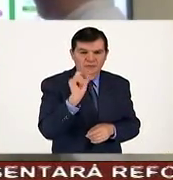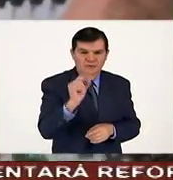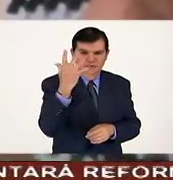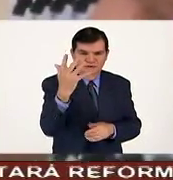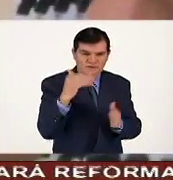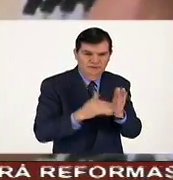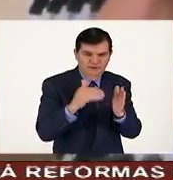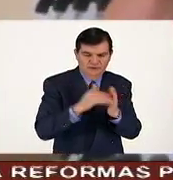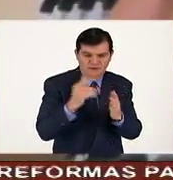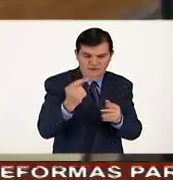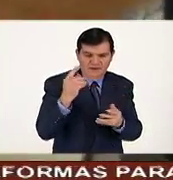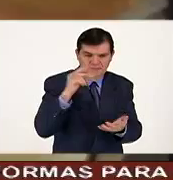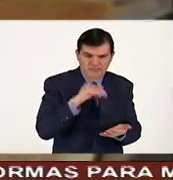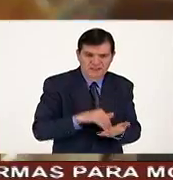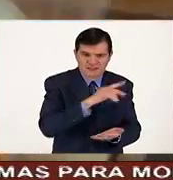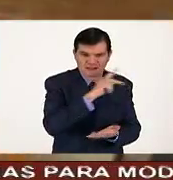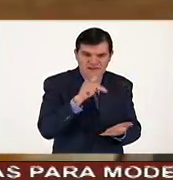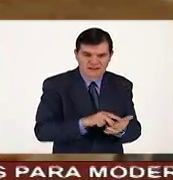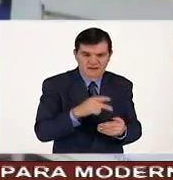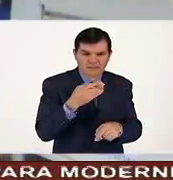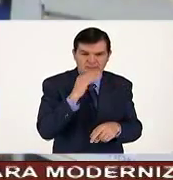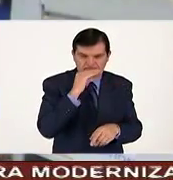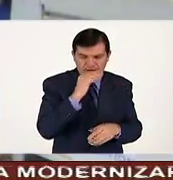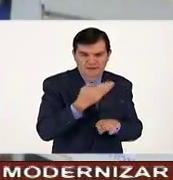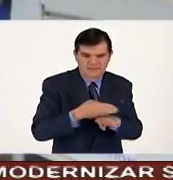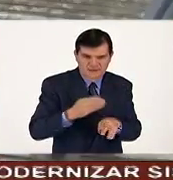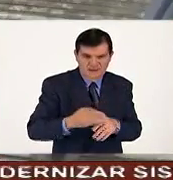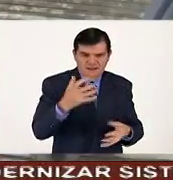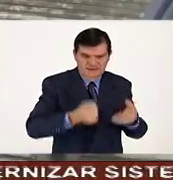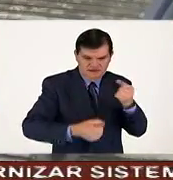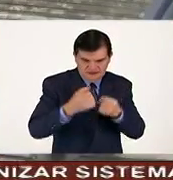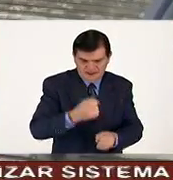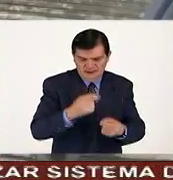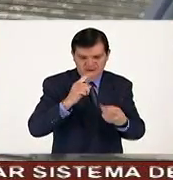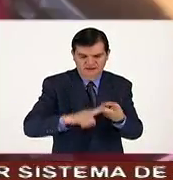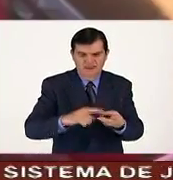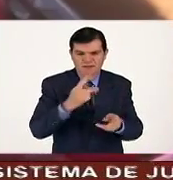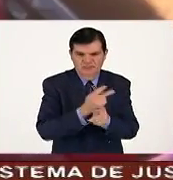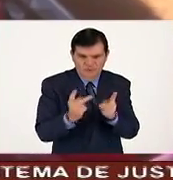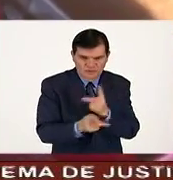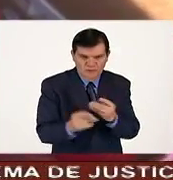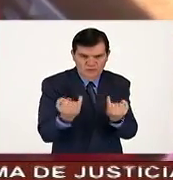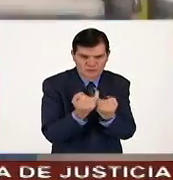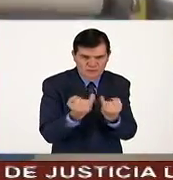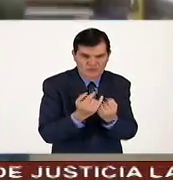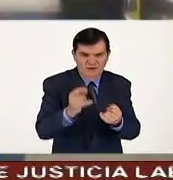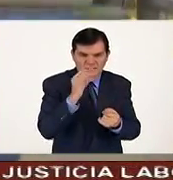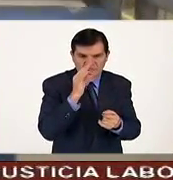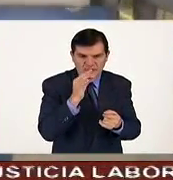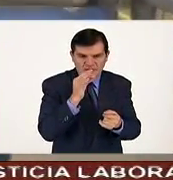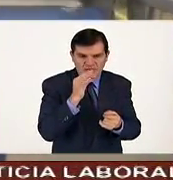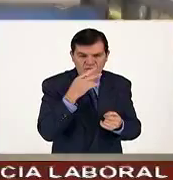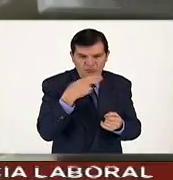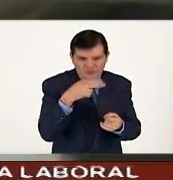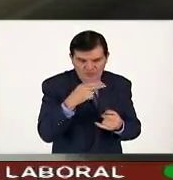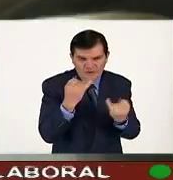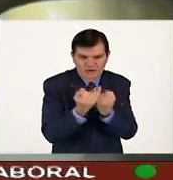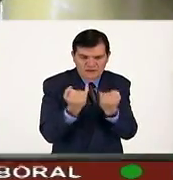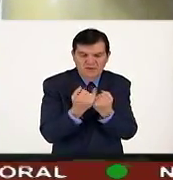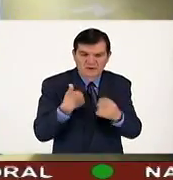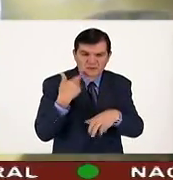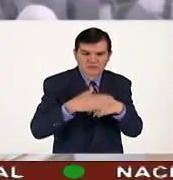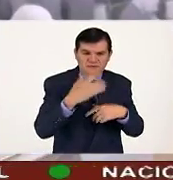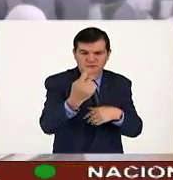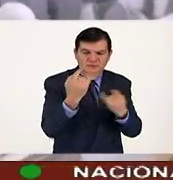millones de toneladas de maíz blanco, de productos lácteos y productos también derivados del tabaco, podríamos crecer el próximo